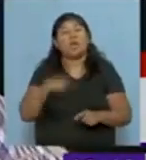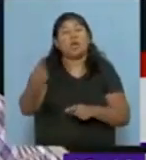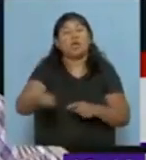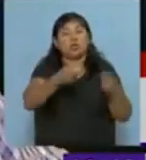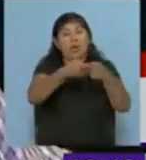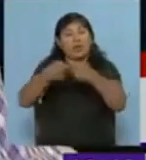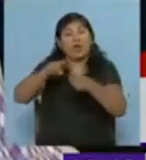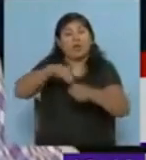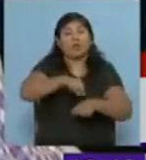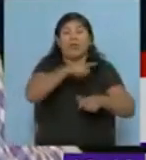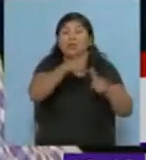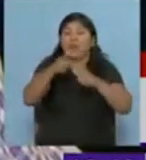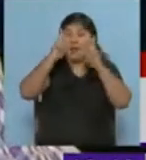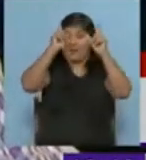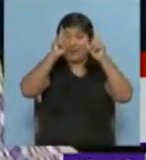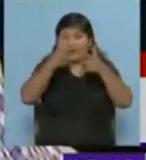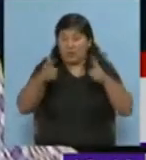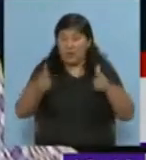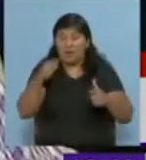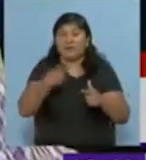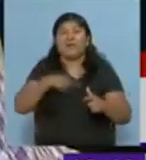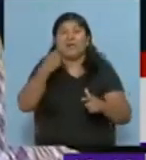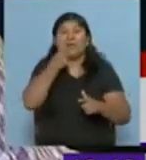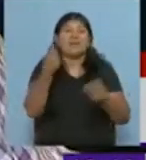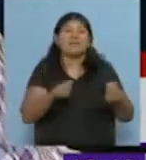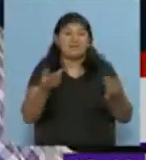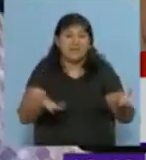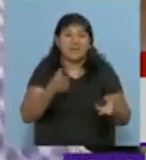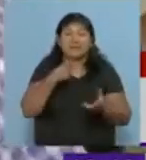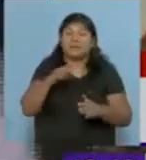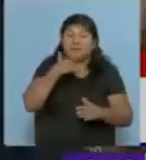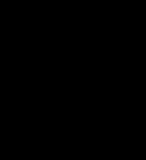hablando con el gobernador, seguramente se lo van a estar convocando inmediatamente. Gracias, ministro. Gracias a usted.